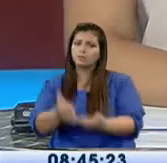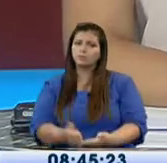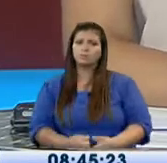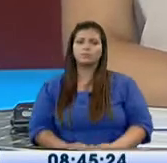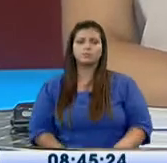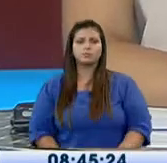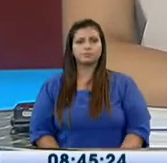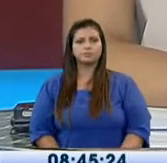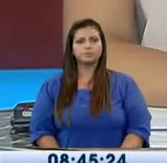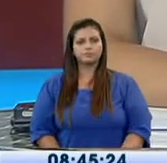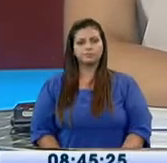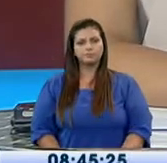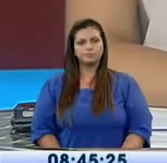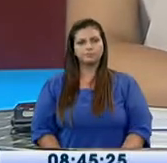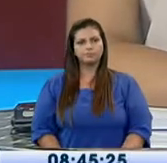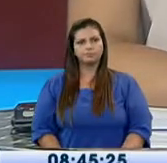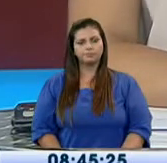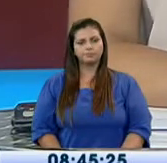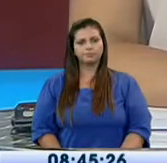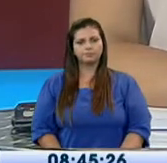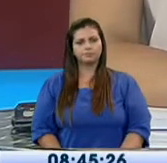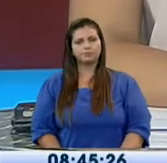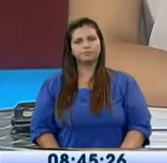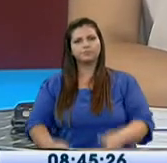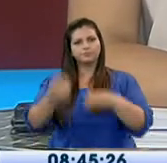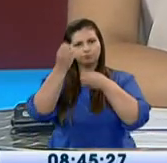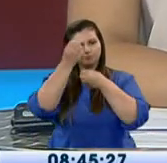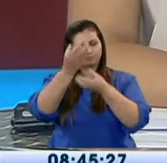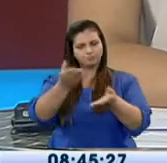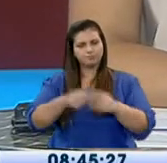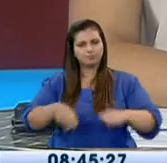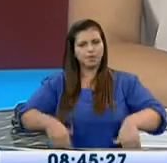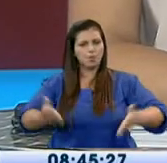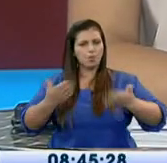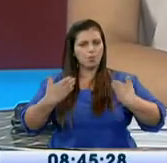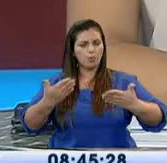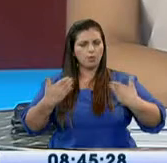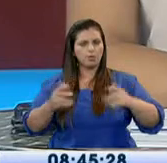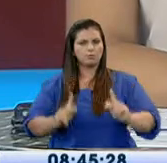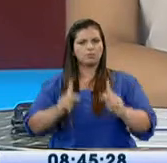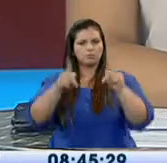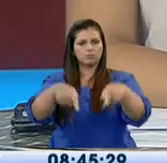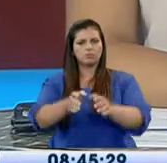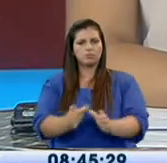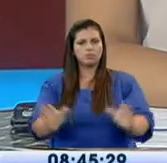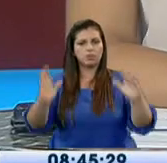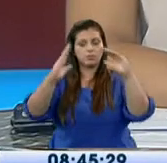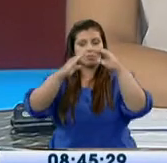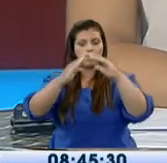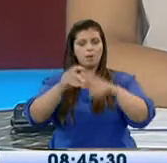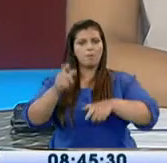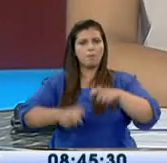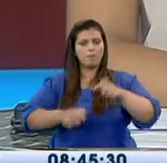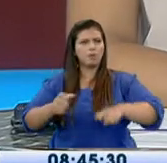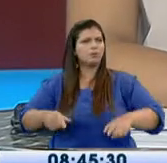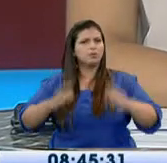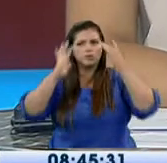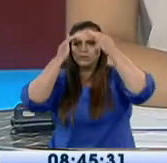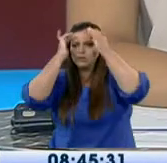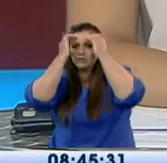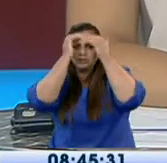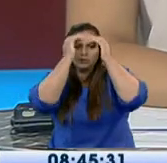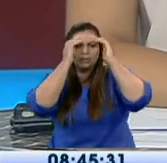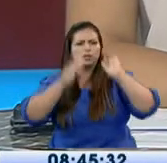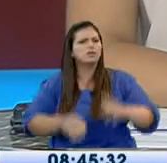Ahora vamos a esta información. Los habitantes de la isla trinitaria al sur de Guayaquil están alertas y preocupados por las constantes balaceras registradas